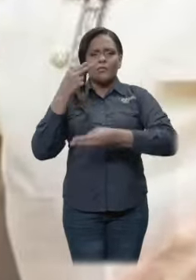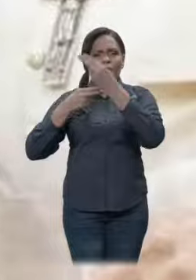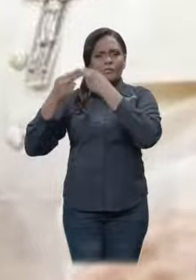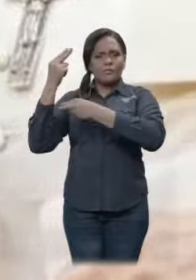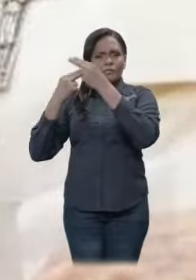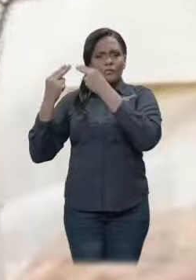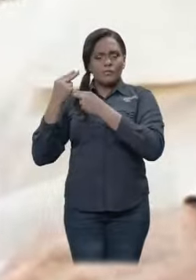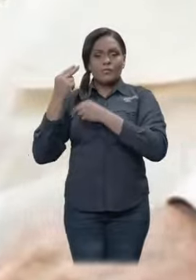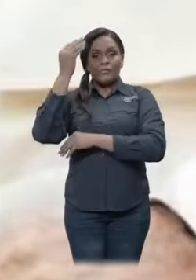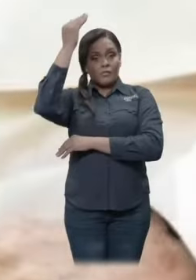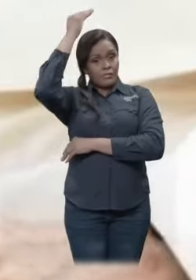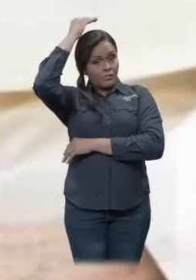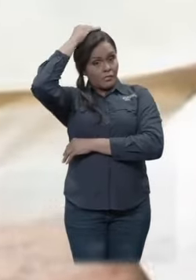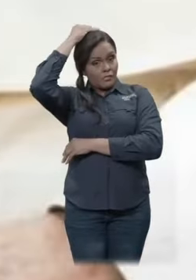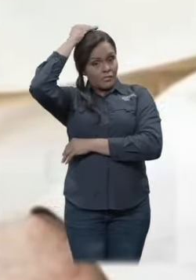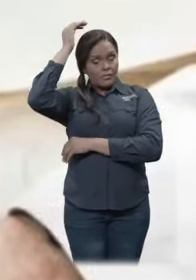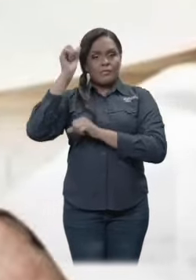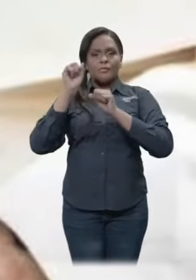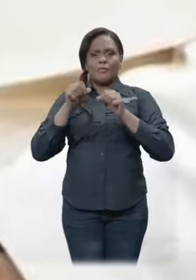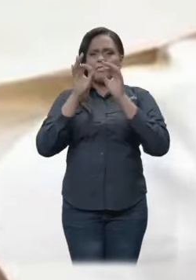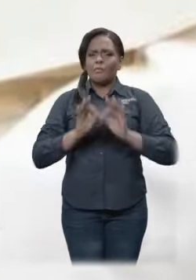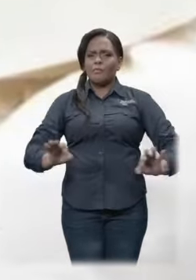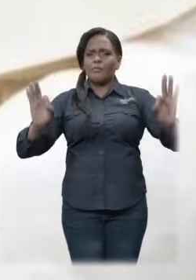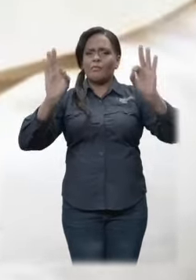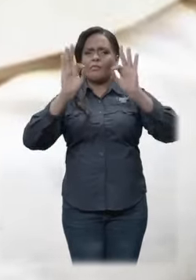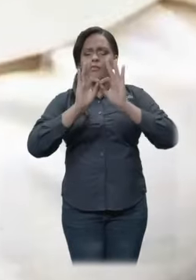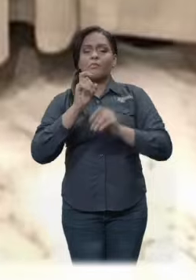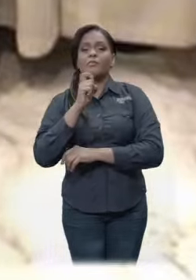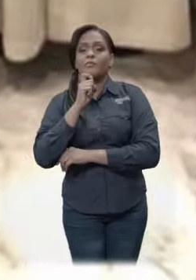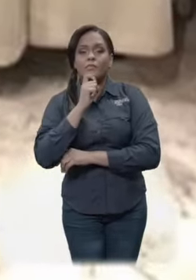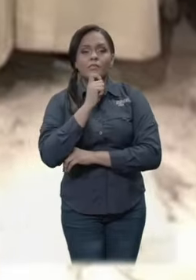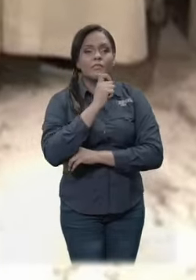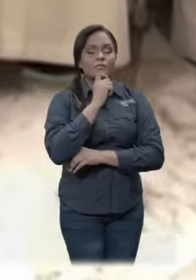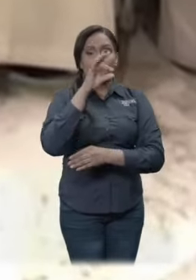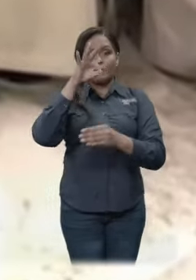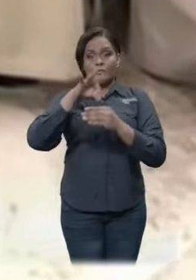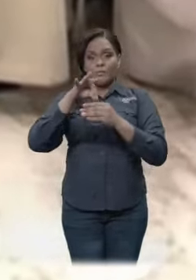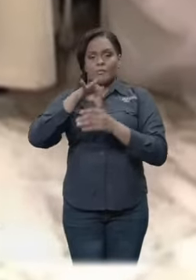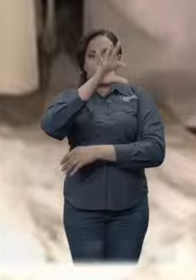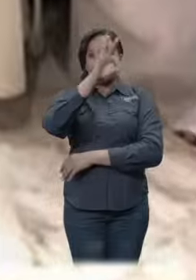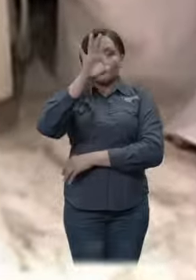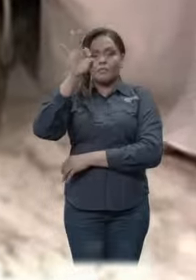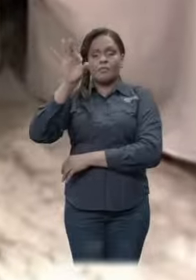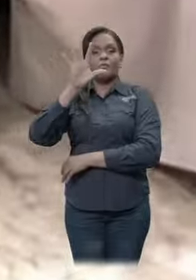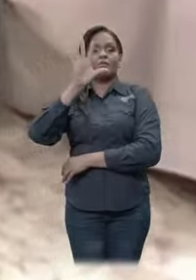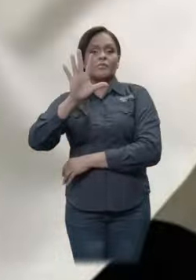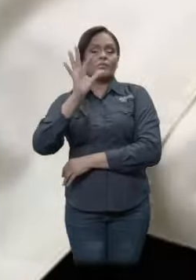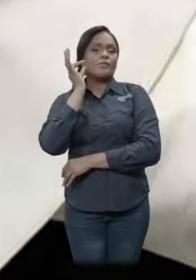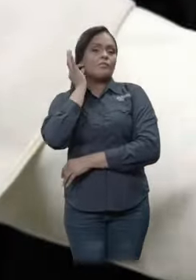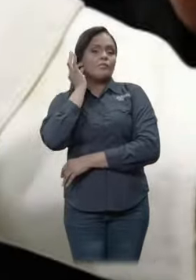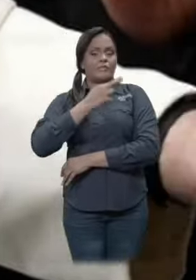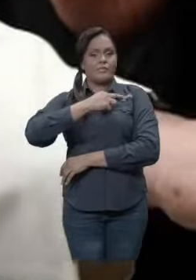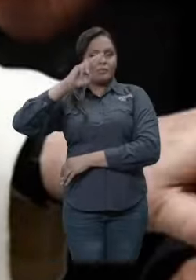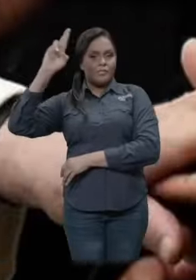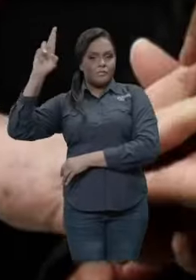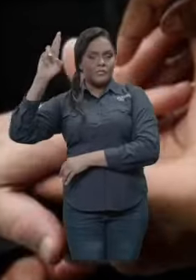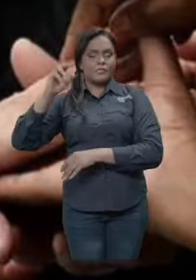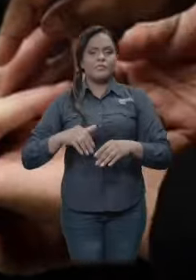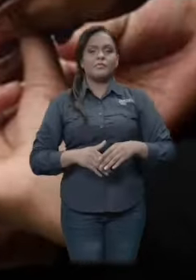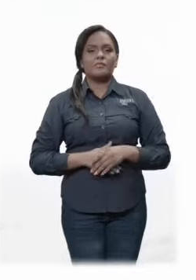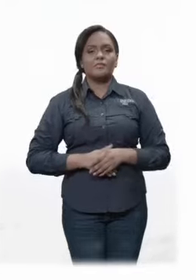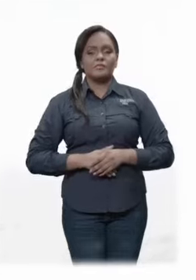el Papa Francisco les permitió hacerlo en una importante reunión de obispos, el voto fue concedido a 5 hermanas religiosas.